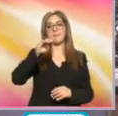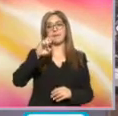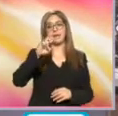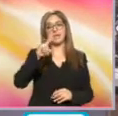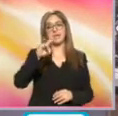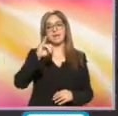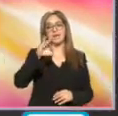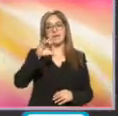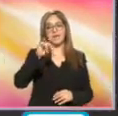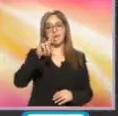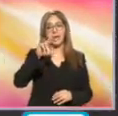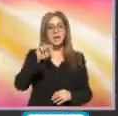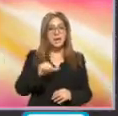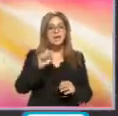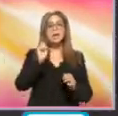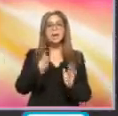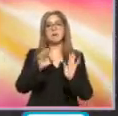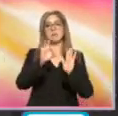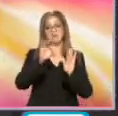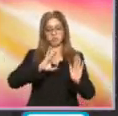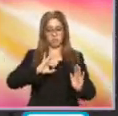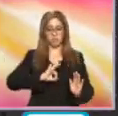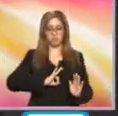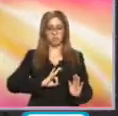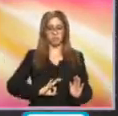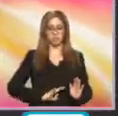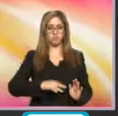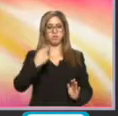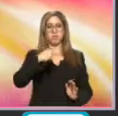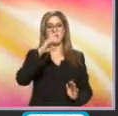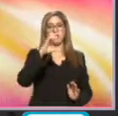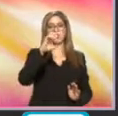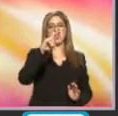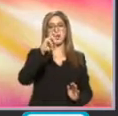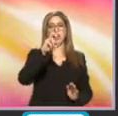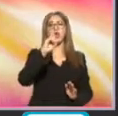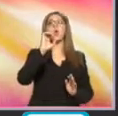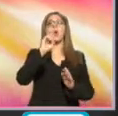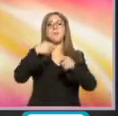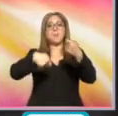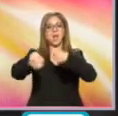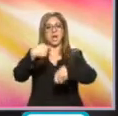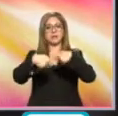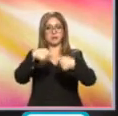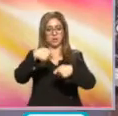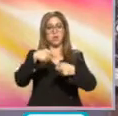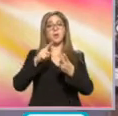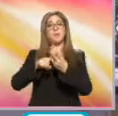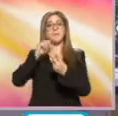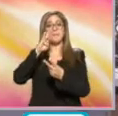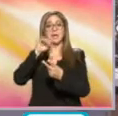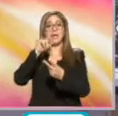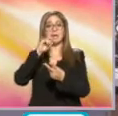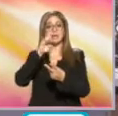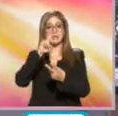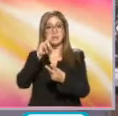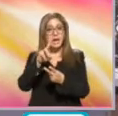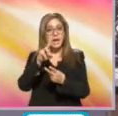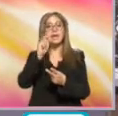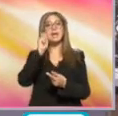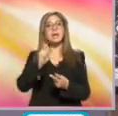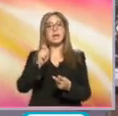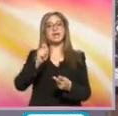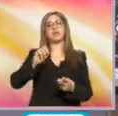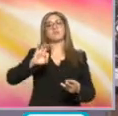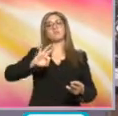americana, es como esta, que tiene botones de cuerno generalmente o plastificados. Si es blazer, tiene los botones metálicos.